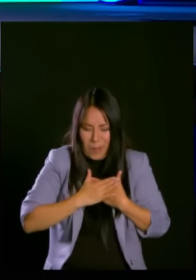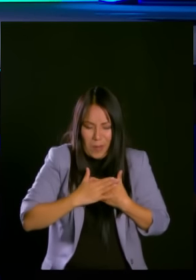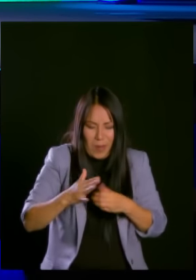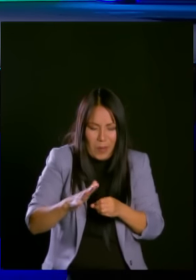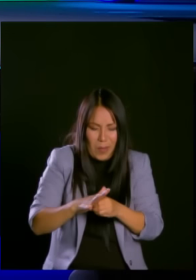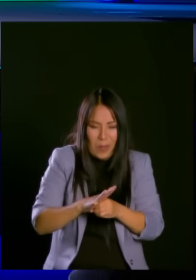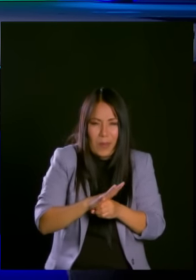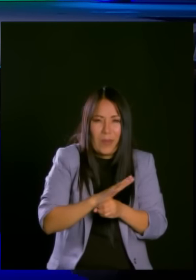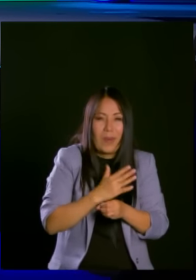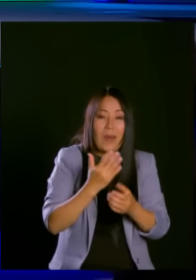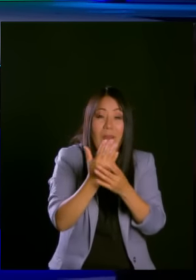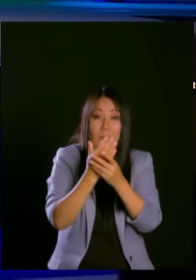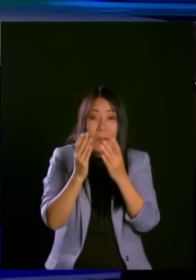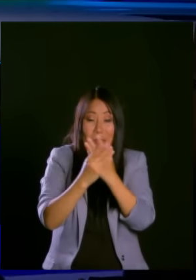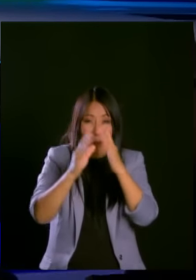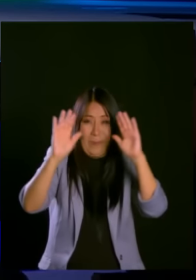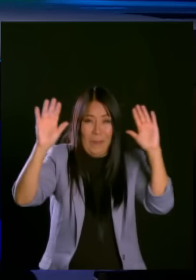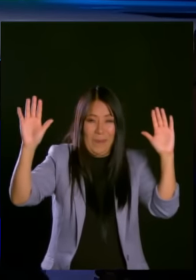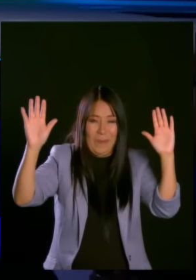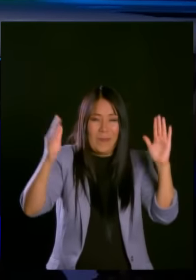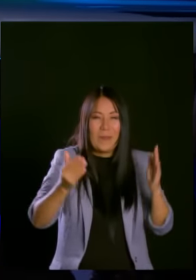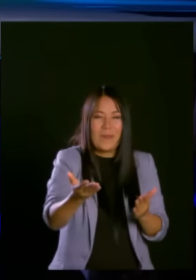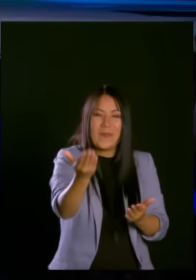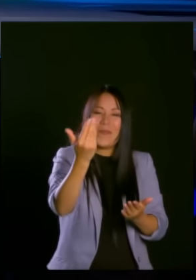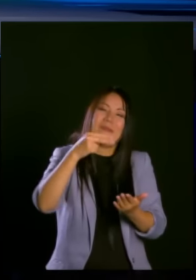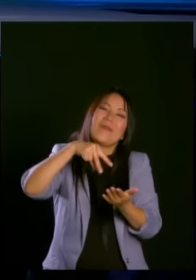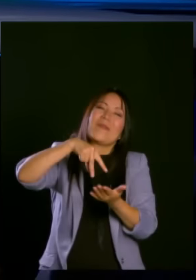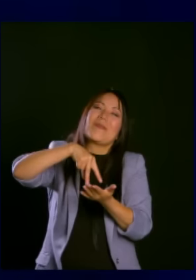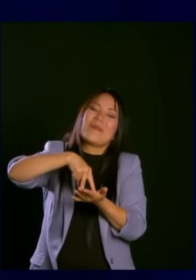Levanta tus manos al Señor, ponte de pie.